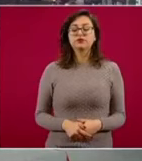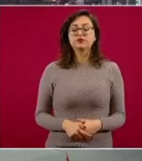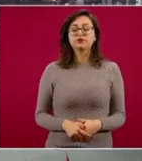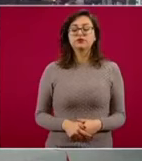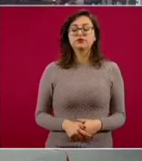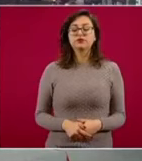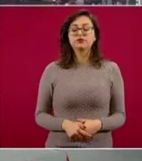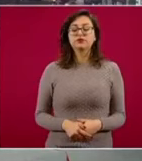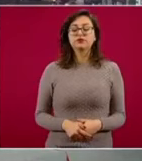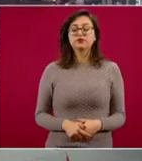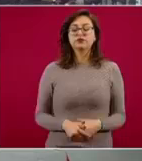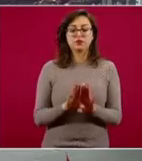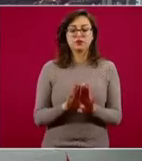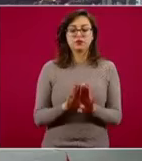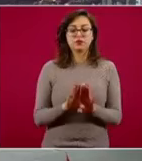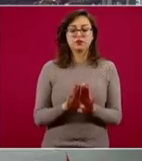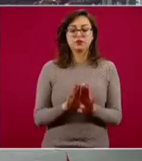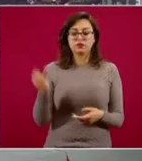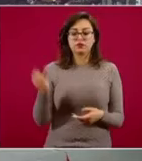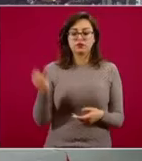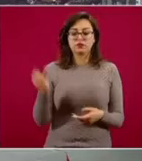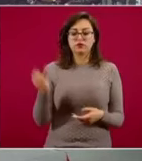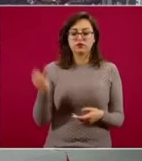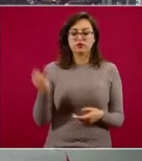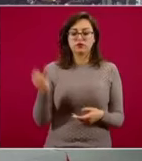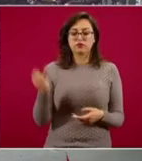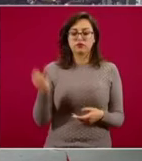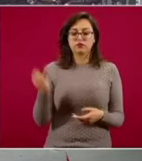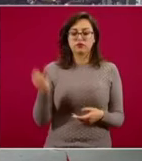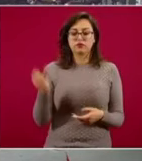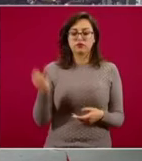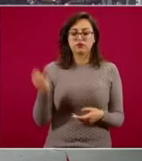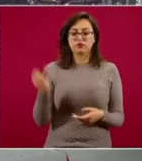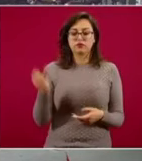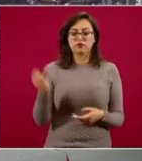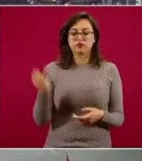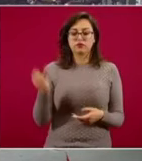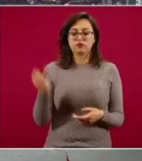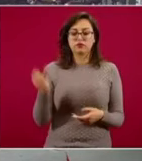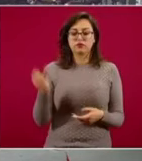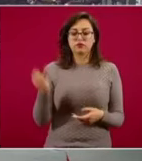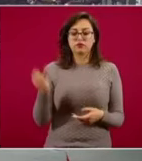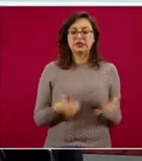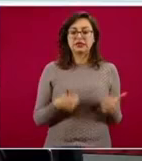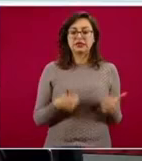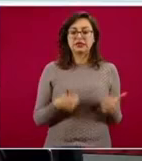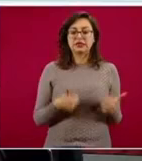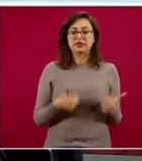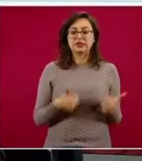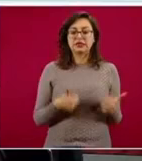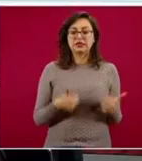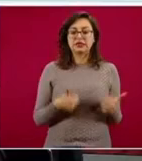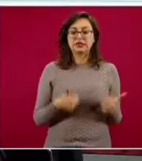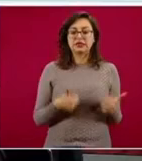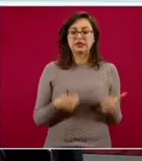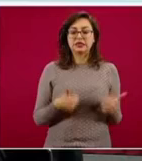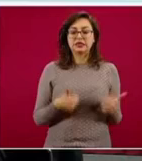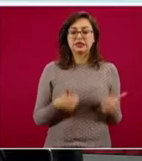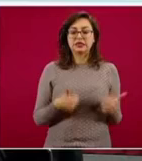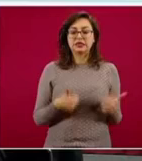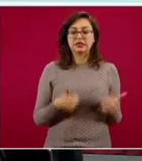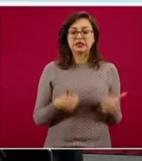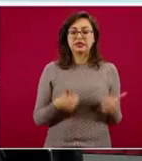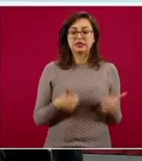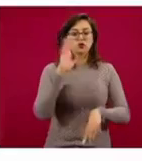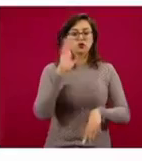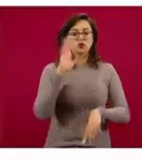hoy tocan los gráficos de barras. Aquí podemos identificar a 6 entidades federativas que superarían el 50%